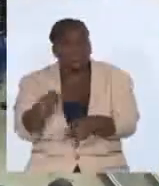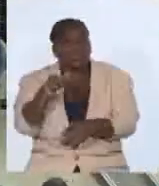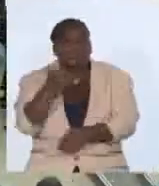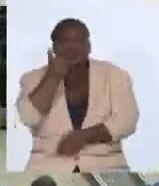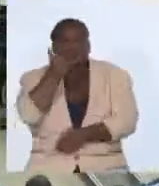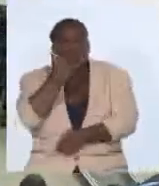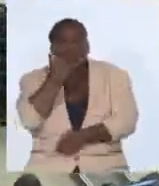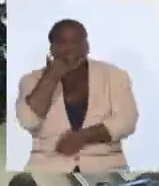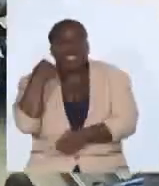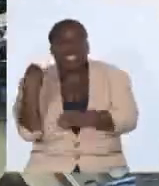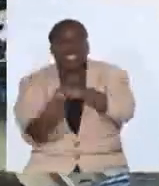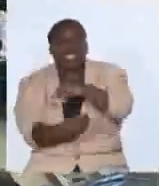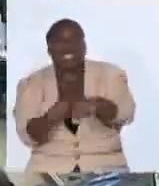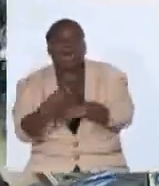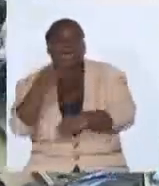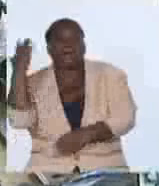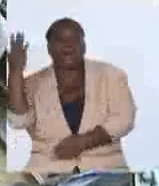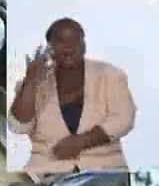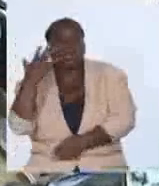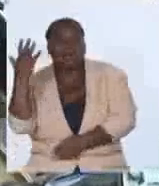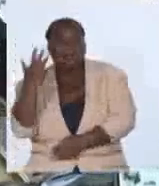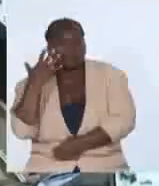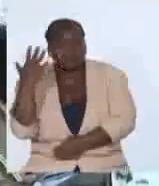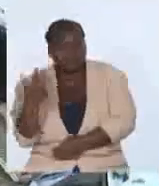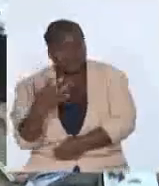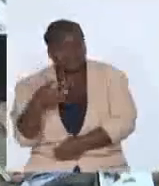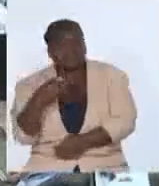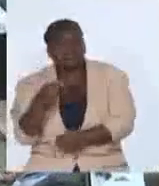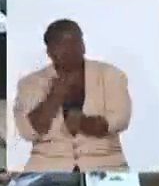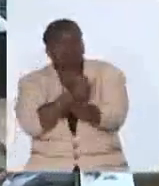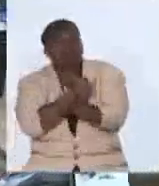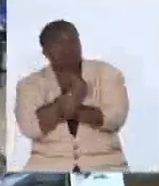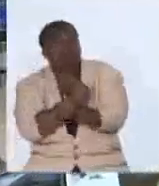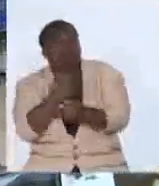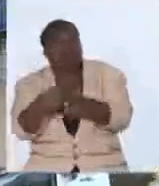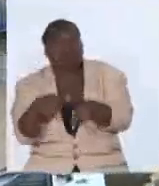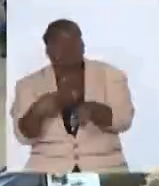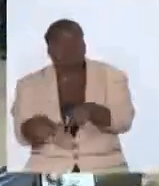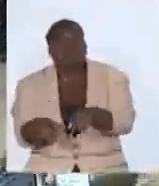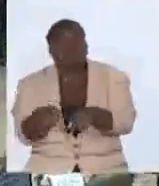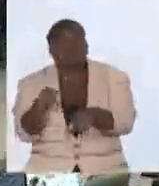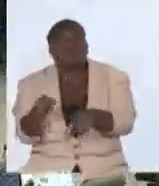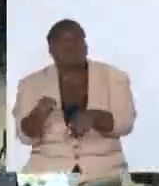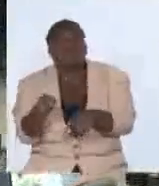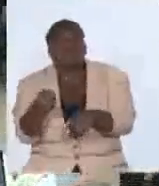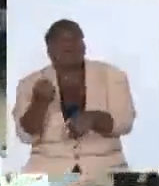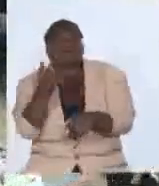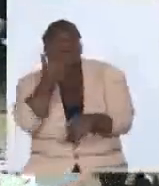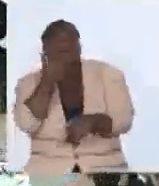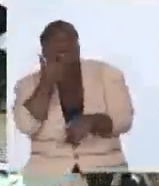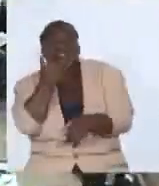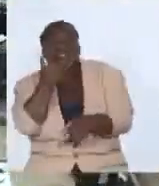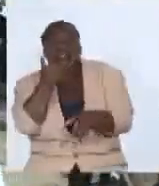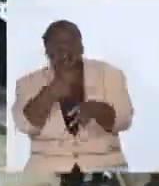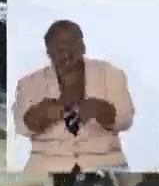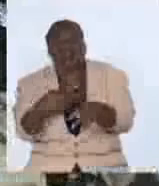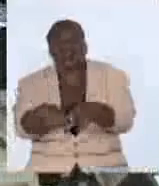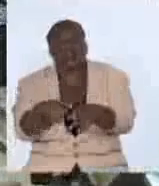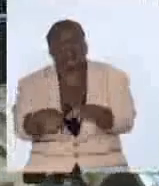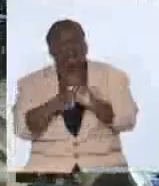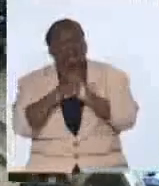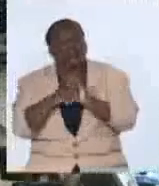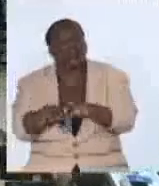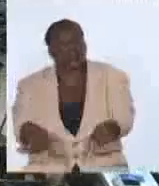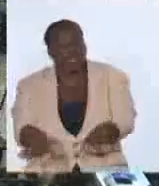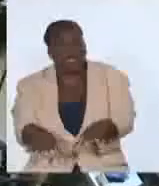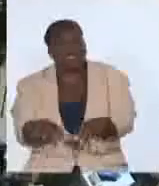cambio cli y del peligro de destrucción progresiva y el agotamiento de los recursos naturales de los que depende la vida del planeta